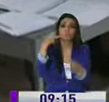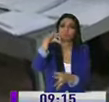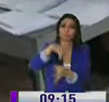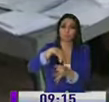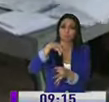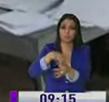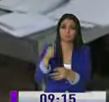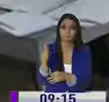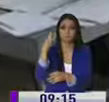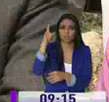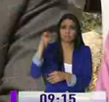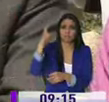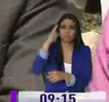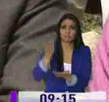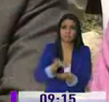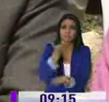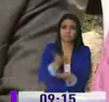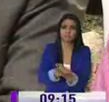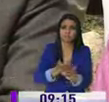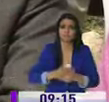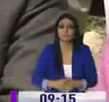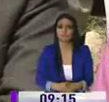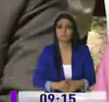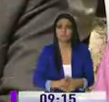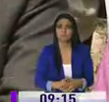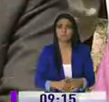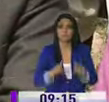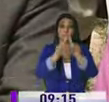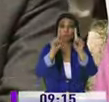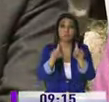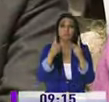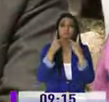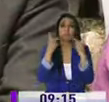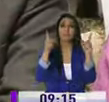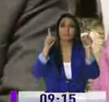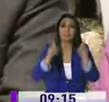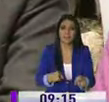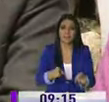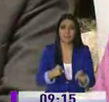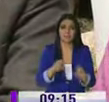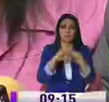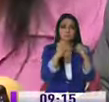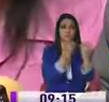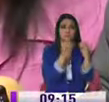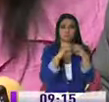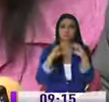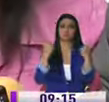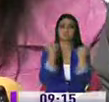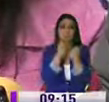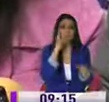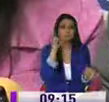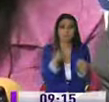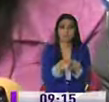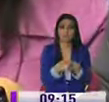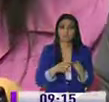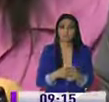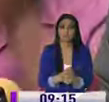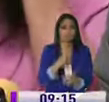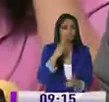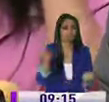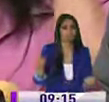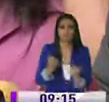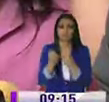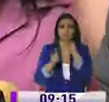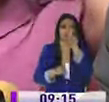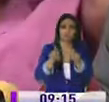desde el ejecutivo una consulta que tiene que acordarse con los sectores sociales nuestro interés y total apoyo a una